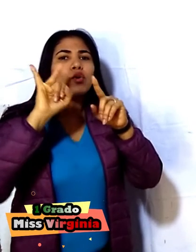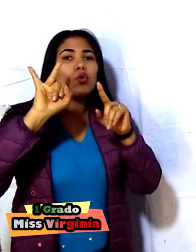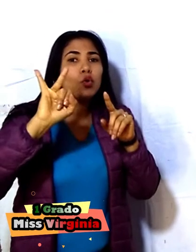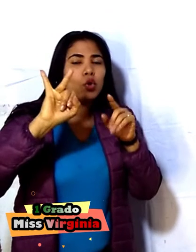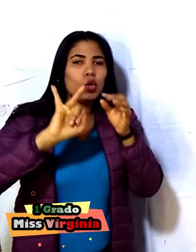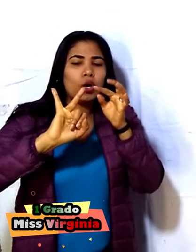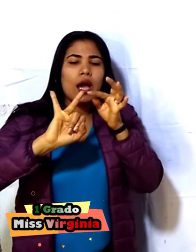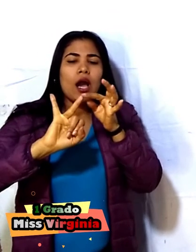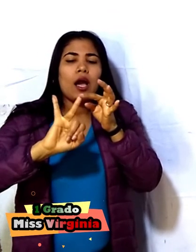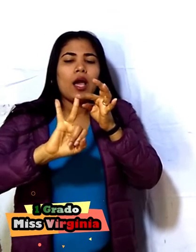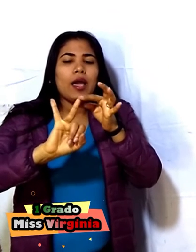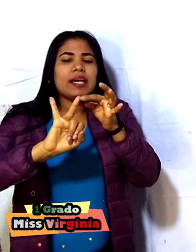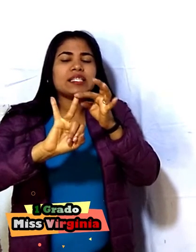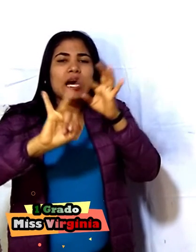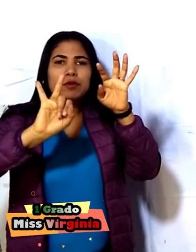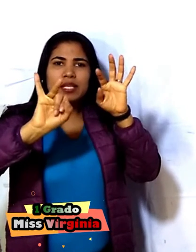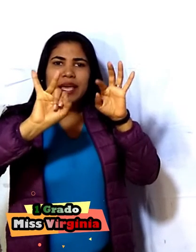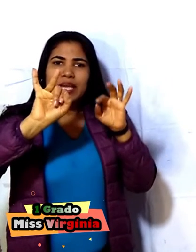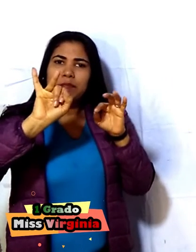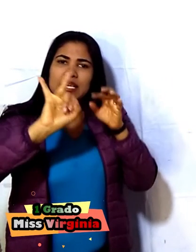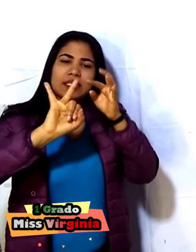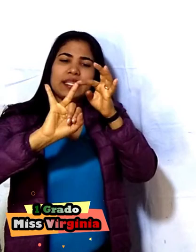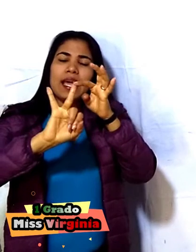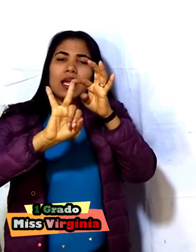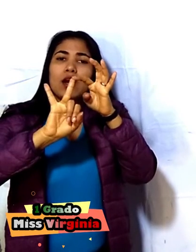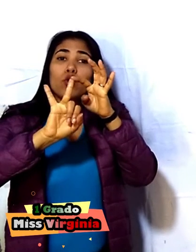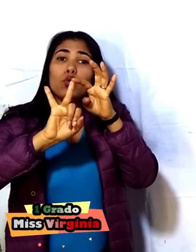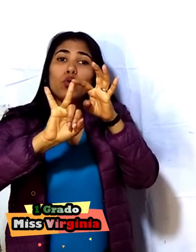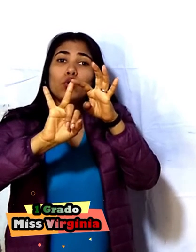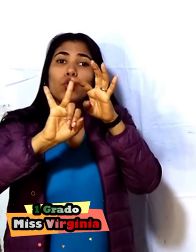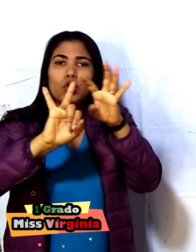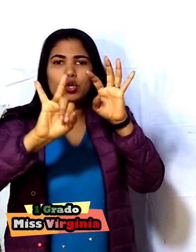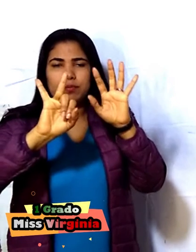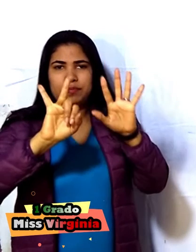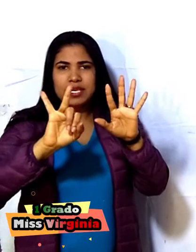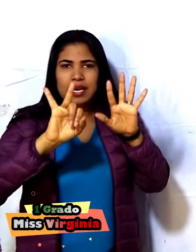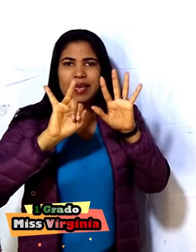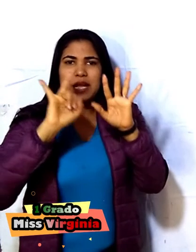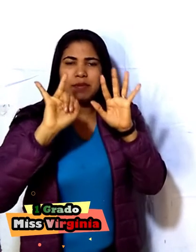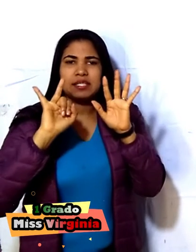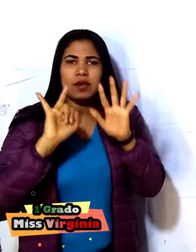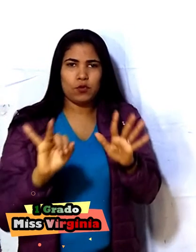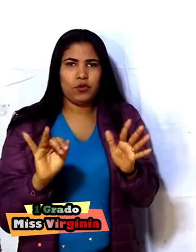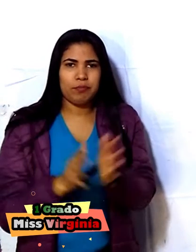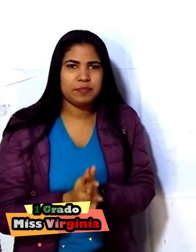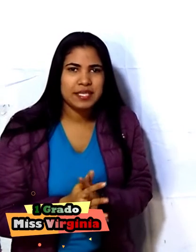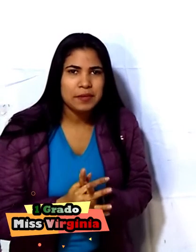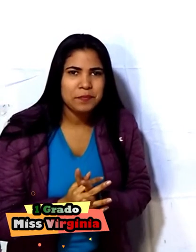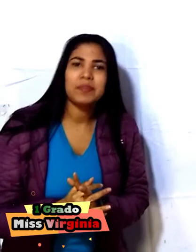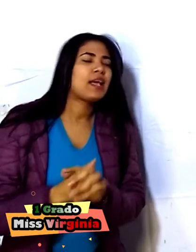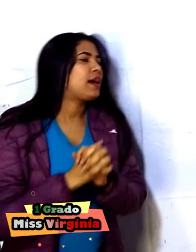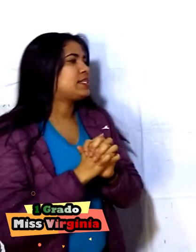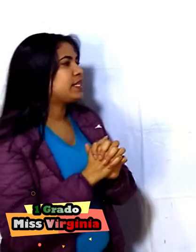y julio. Estamos en el mes de julio, ¿ya? En el mes de julio,